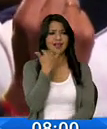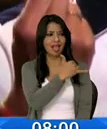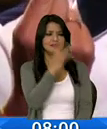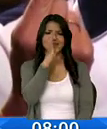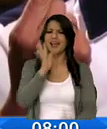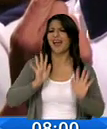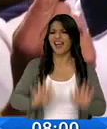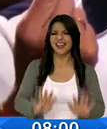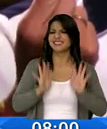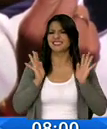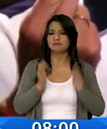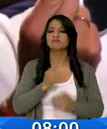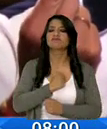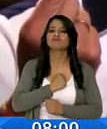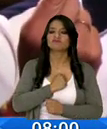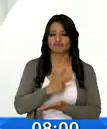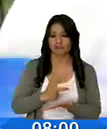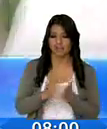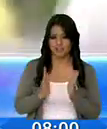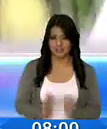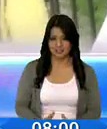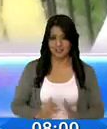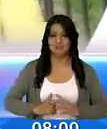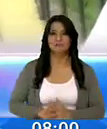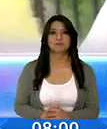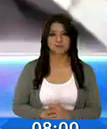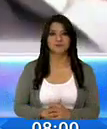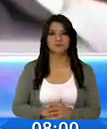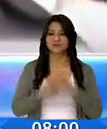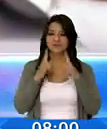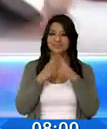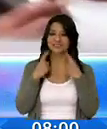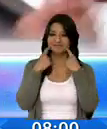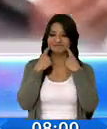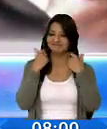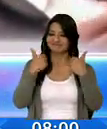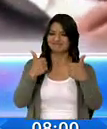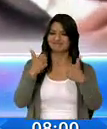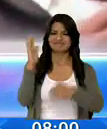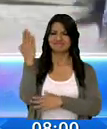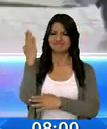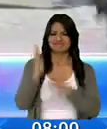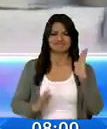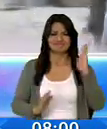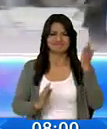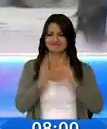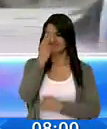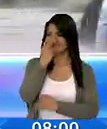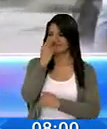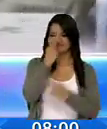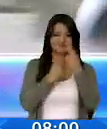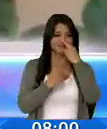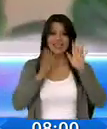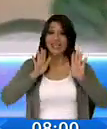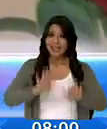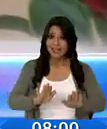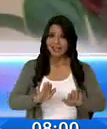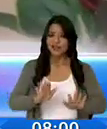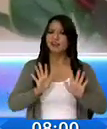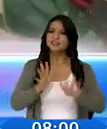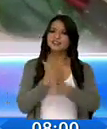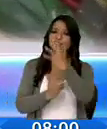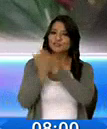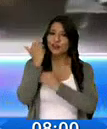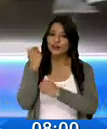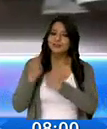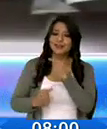una característica propia de un carchense. Con una amplia sonrisa y buen sentido del humor, los carchenses mantienen con vida su historia